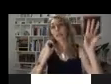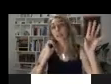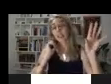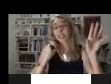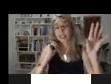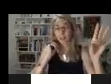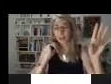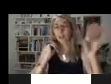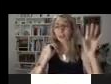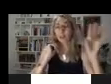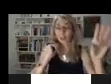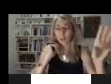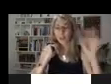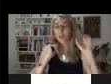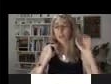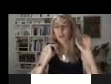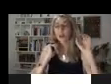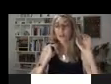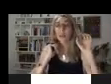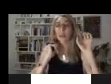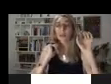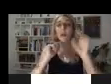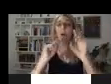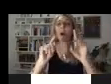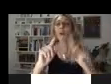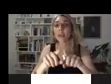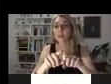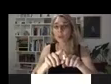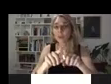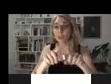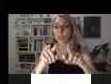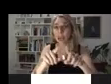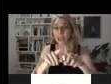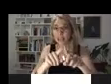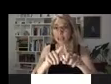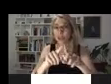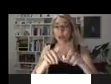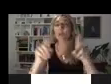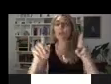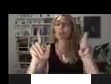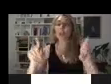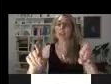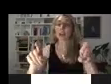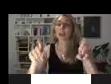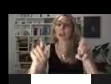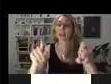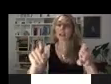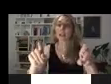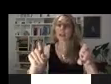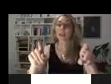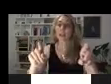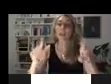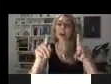del primer trimestre del 2021, vemos que ha crecido el porcentaje